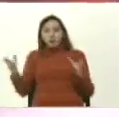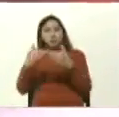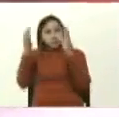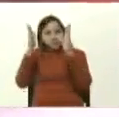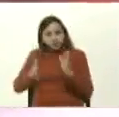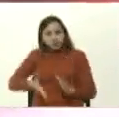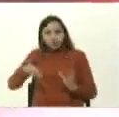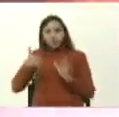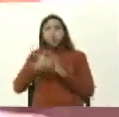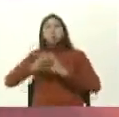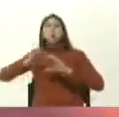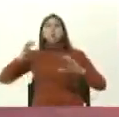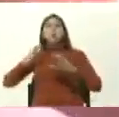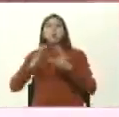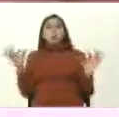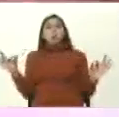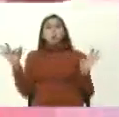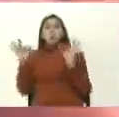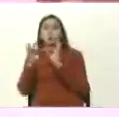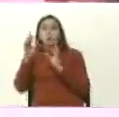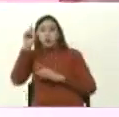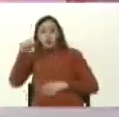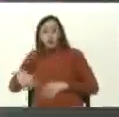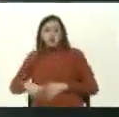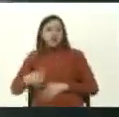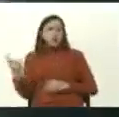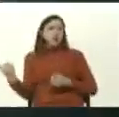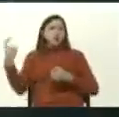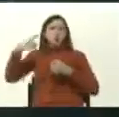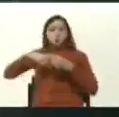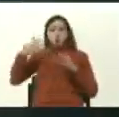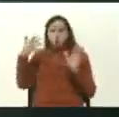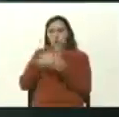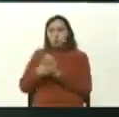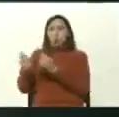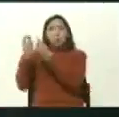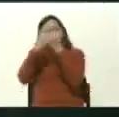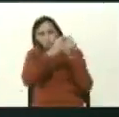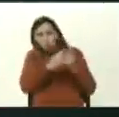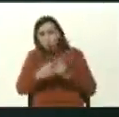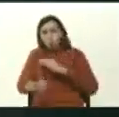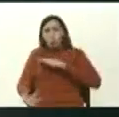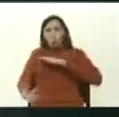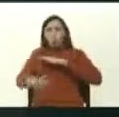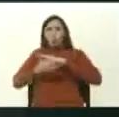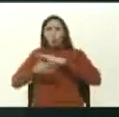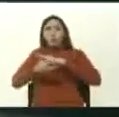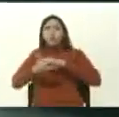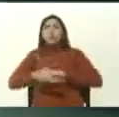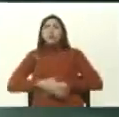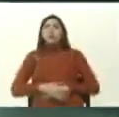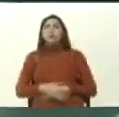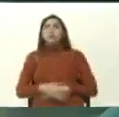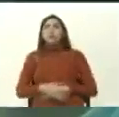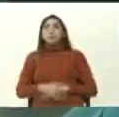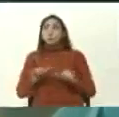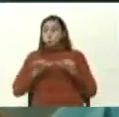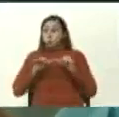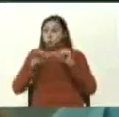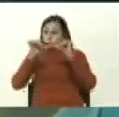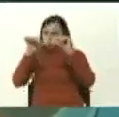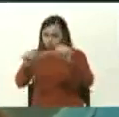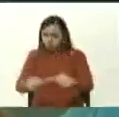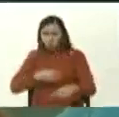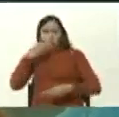al sector transporte, porque también nos integra dentro de lo que es el Bolívar digital y la economía digital para ir avanzando en